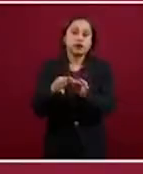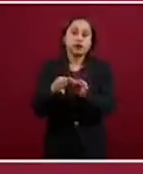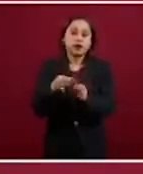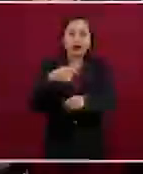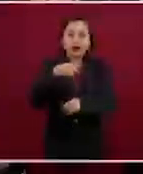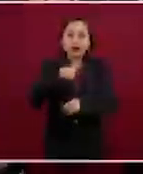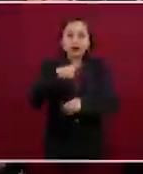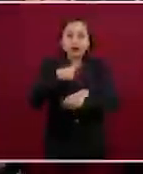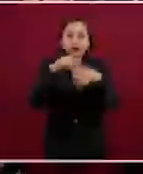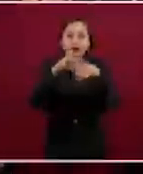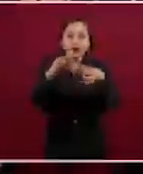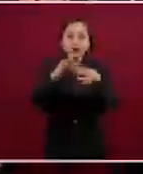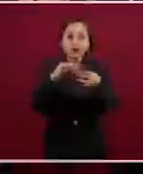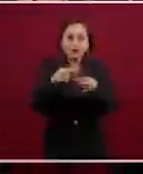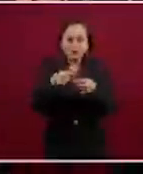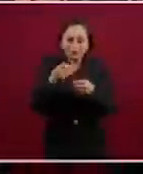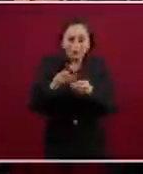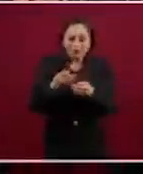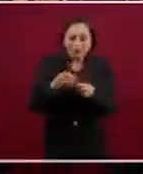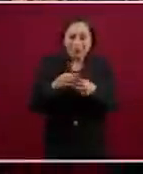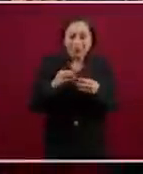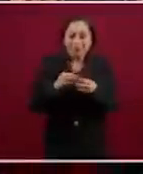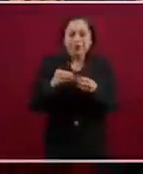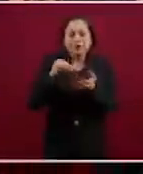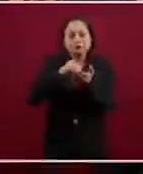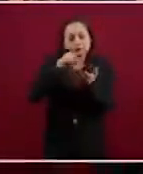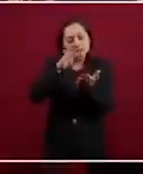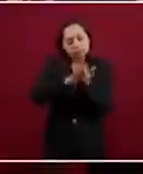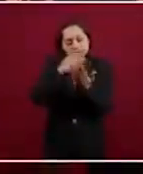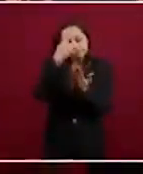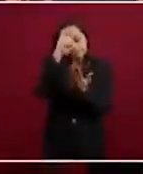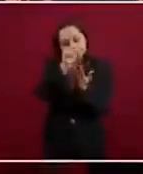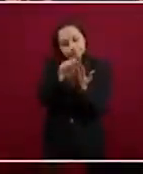dar a conocer cuál es